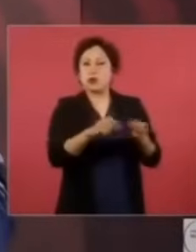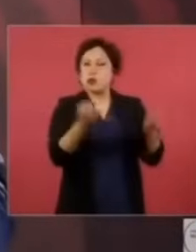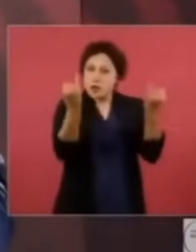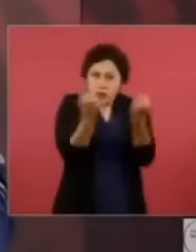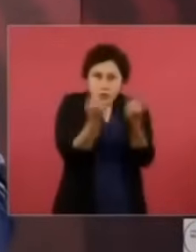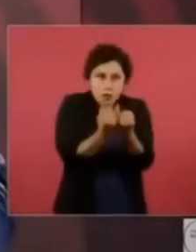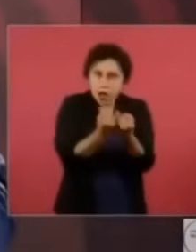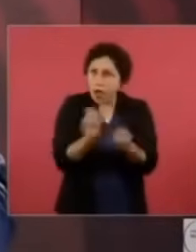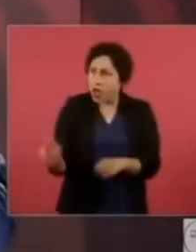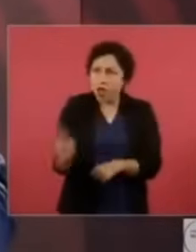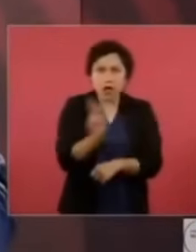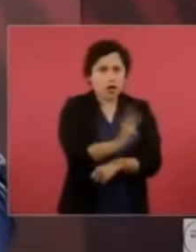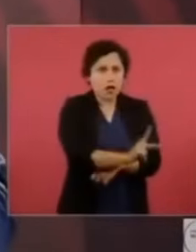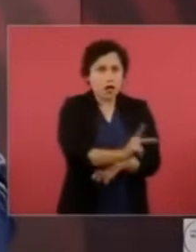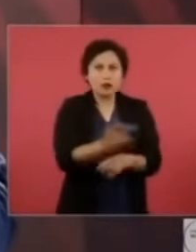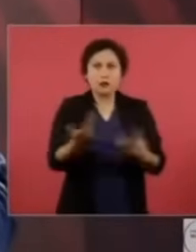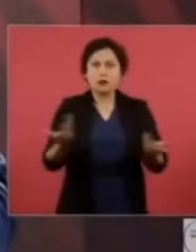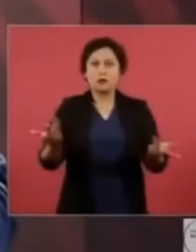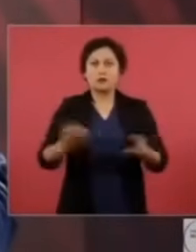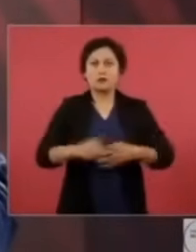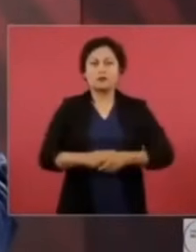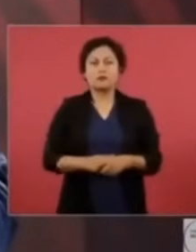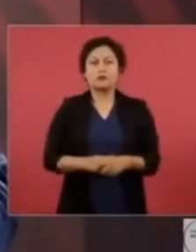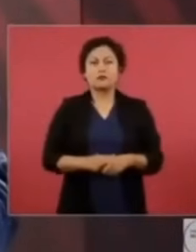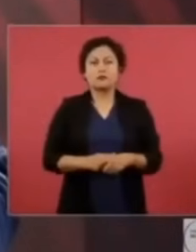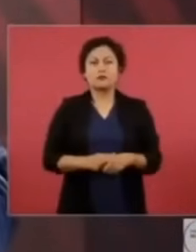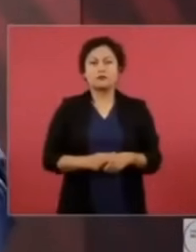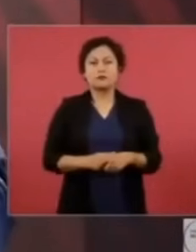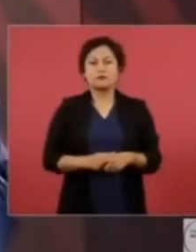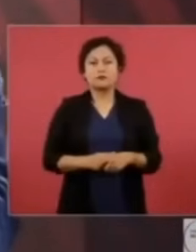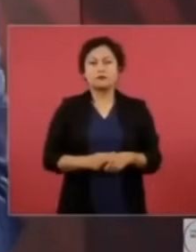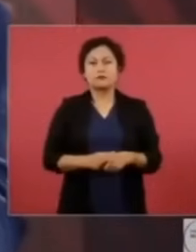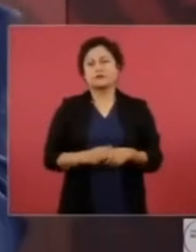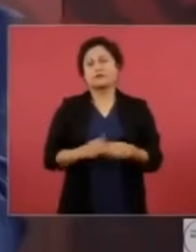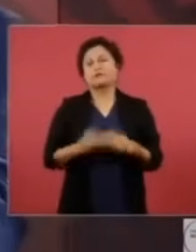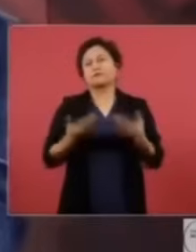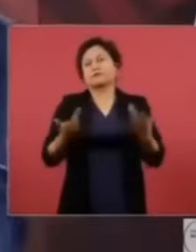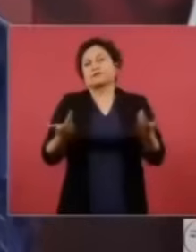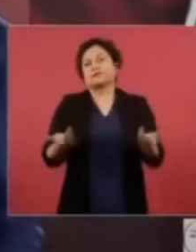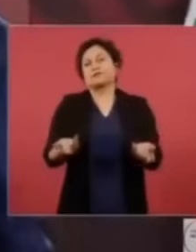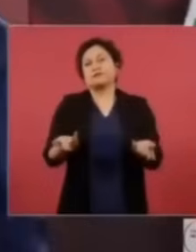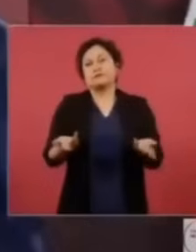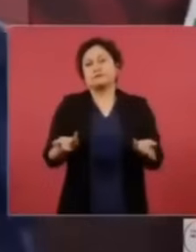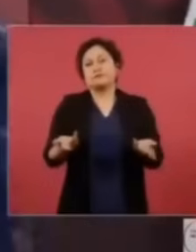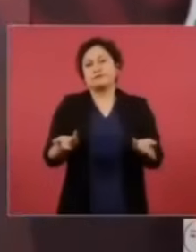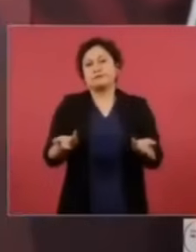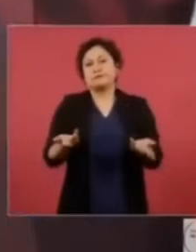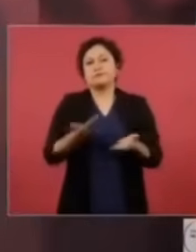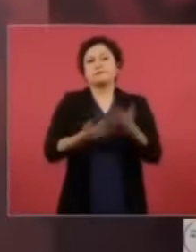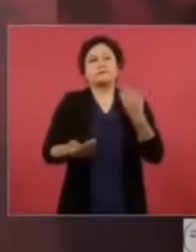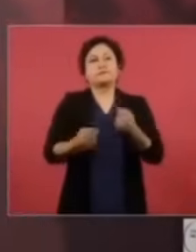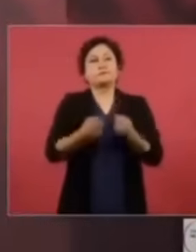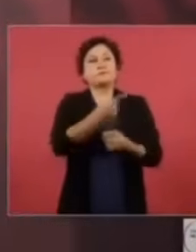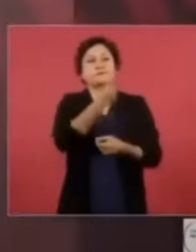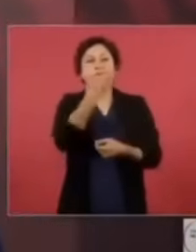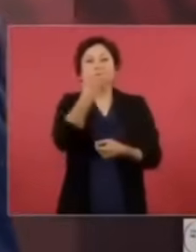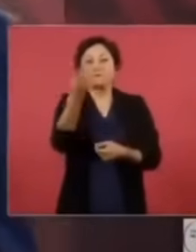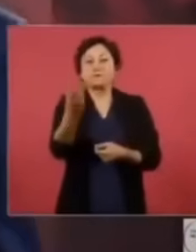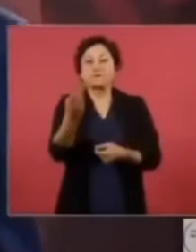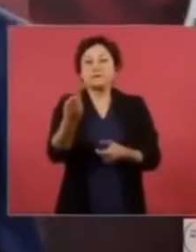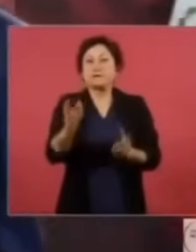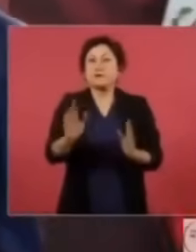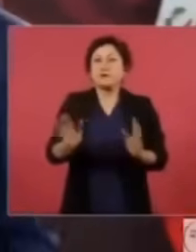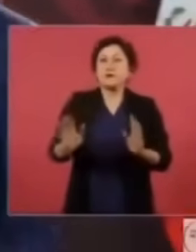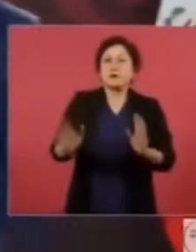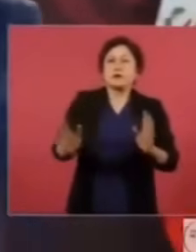las vivo todo el tiempo porque hasta en el mismo transporte público A pesar de que todo vayamos a ganarnos la papa y